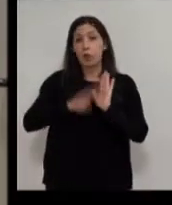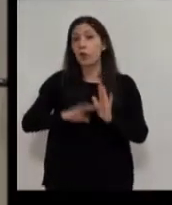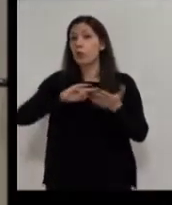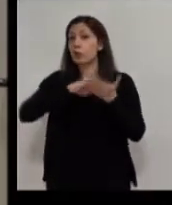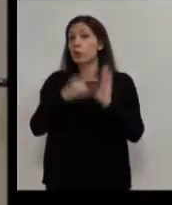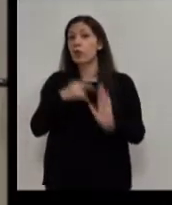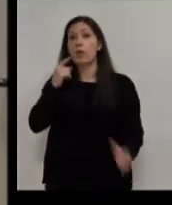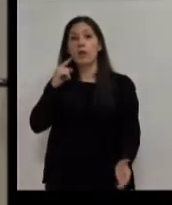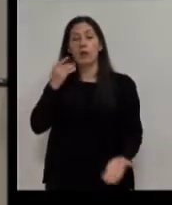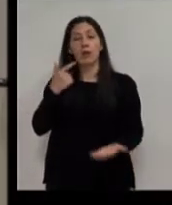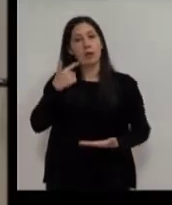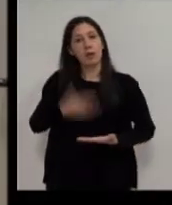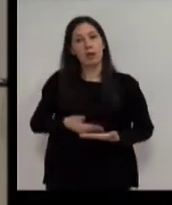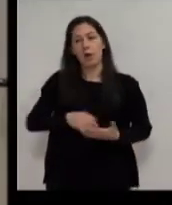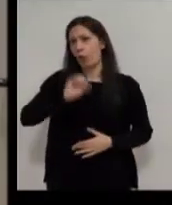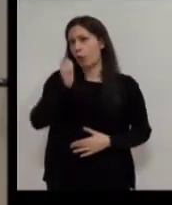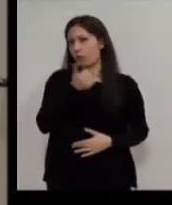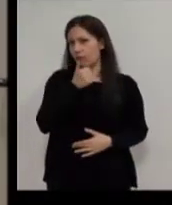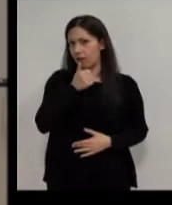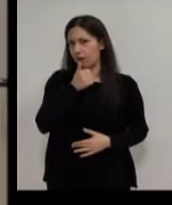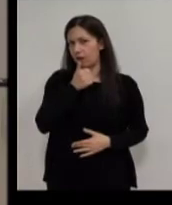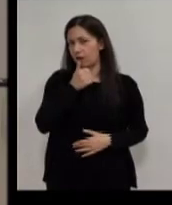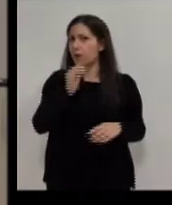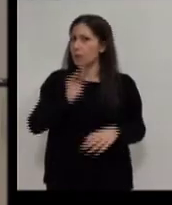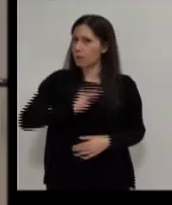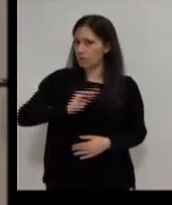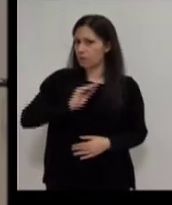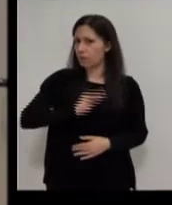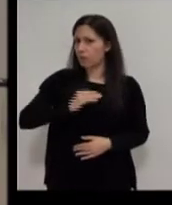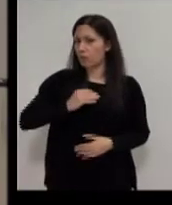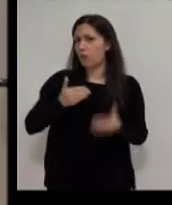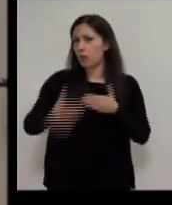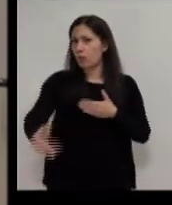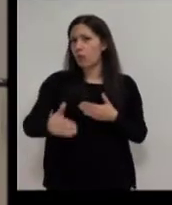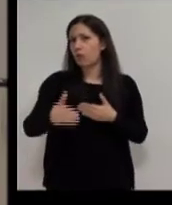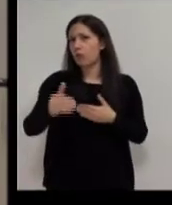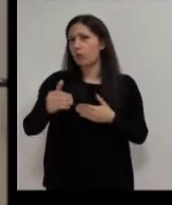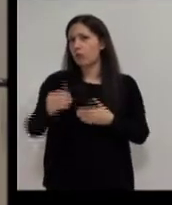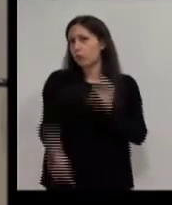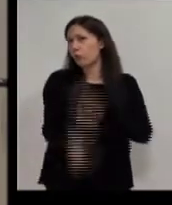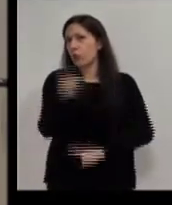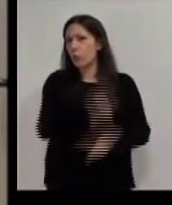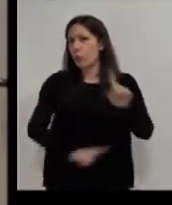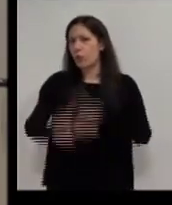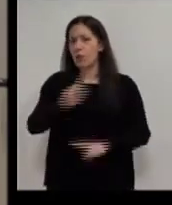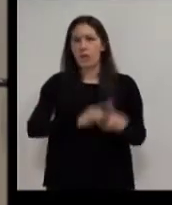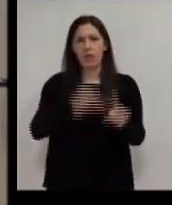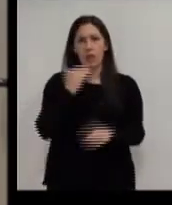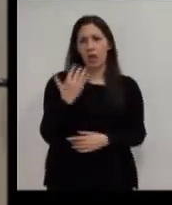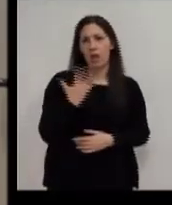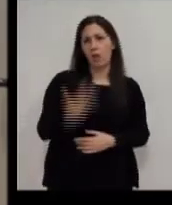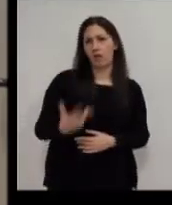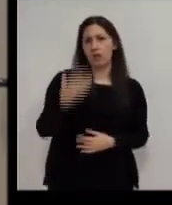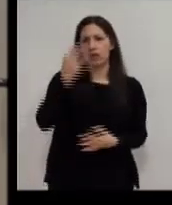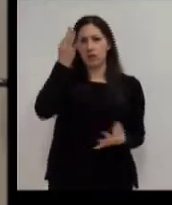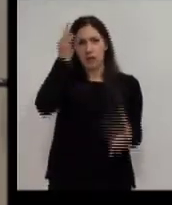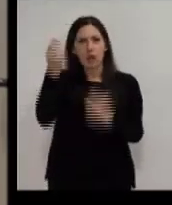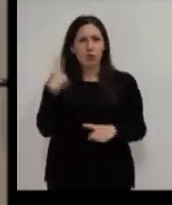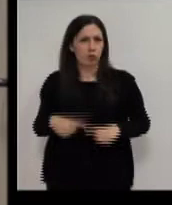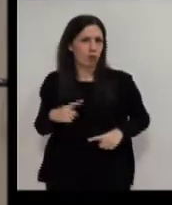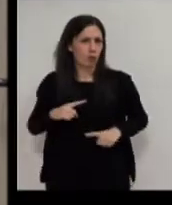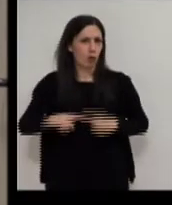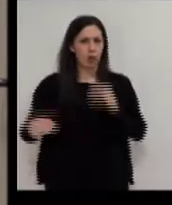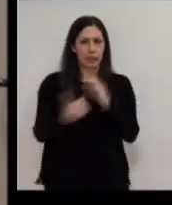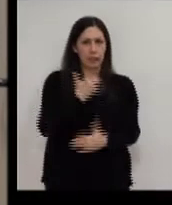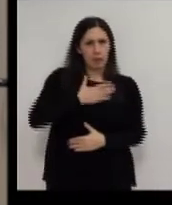hay protocolos, soluciones, etcétera, que garantizan confidencialidad y bueno, y bastantes posibilidades de que no tengas problemas de